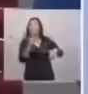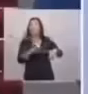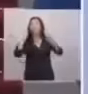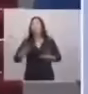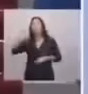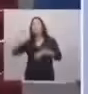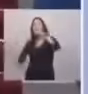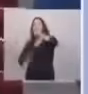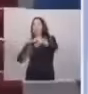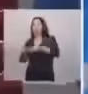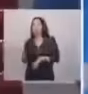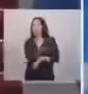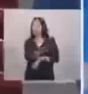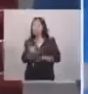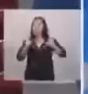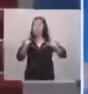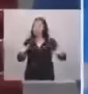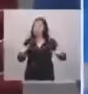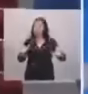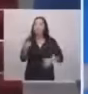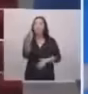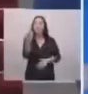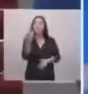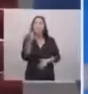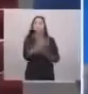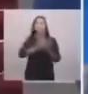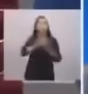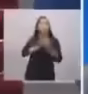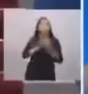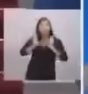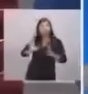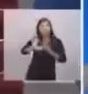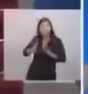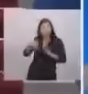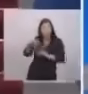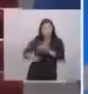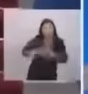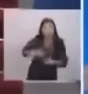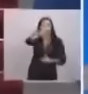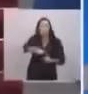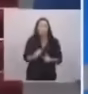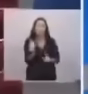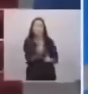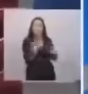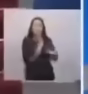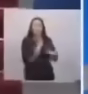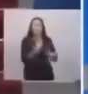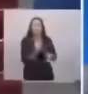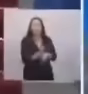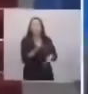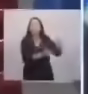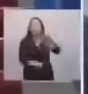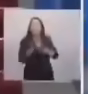reunión de lo que me pregunto es más allá de si es mi ley o es caputo que para mí a mi ley lo puso caputo Así que caputo es mi